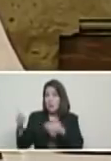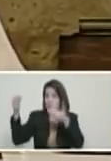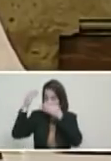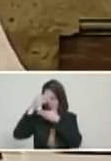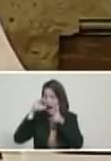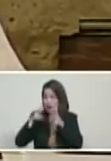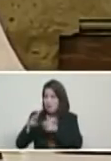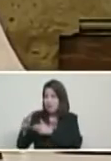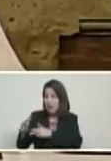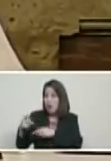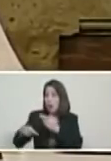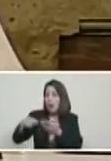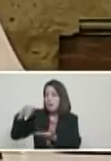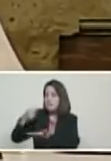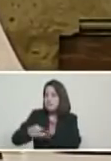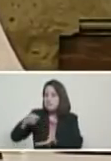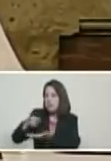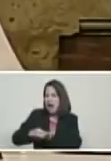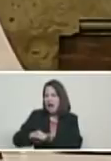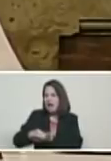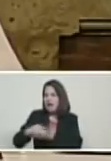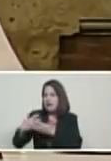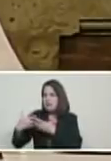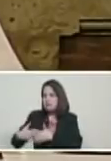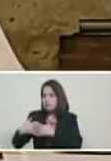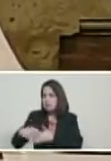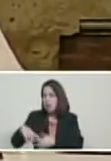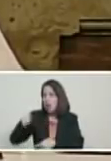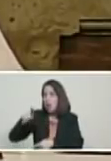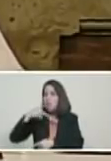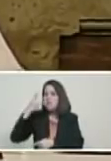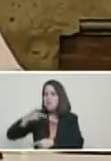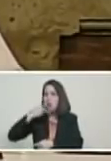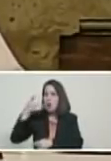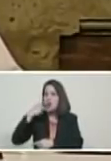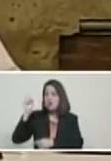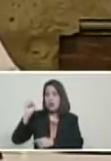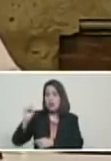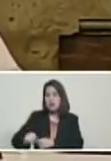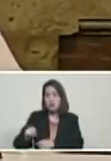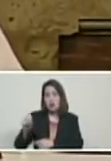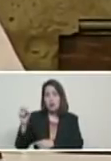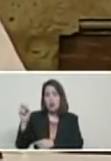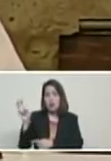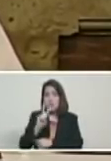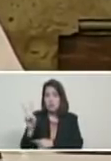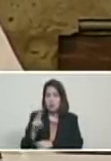de financiamiento de las mafias políticas en el sur de Venezuela.